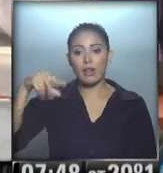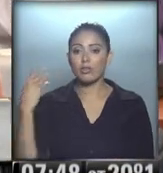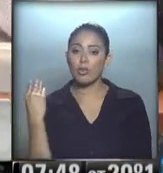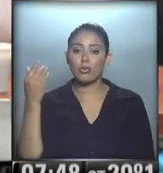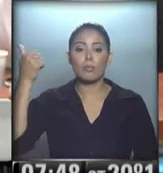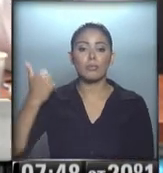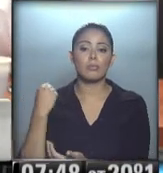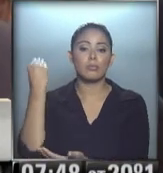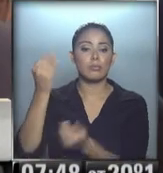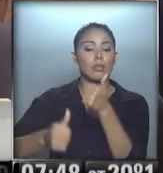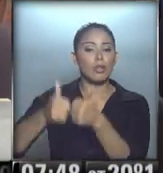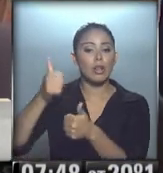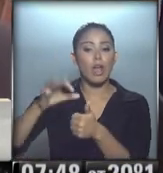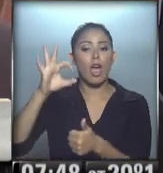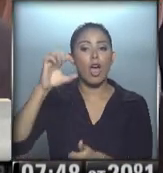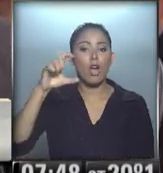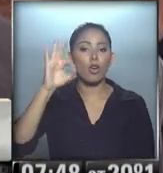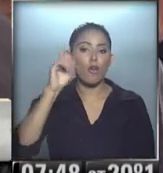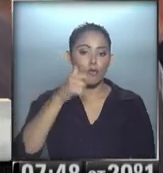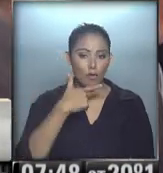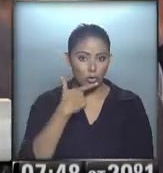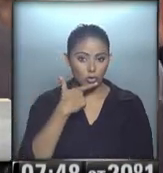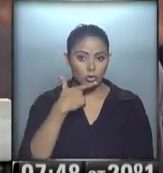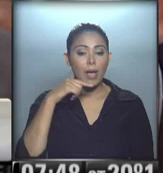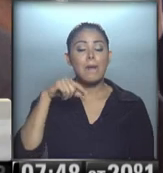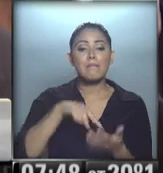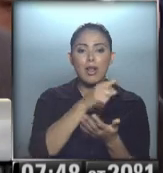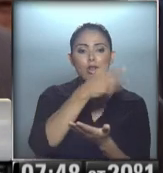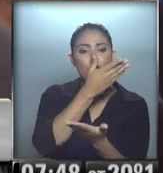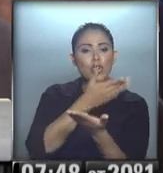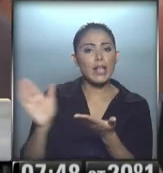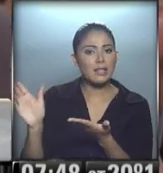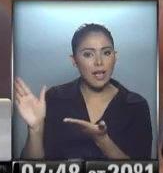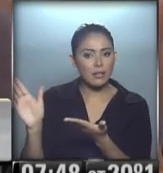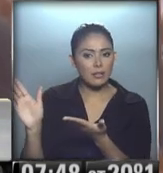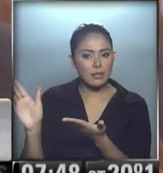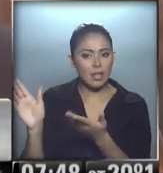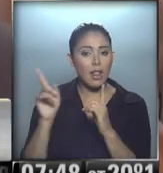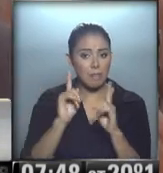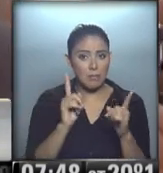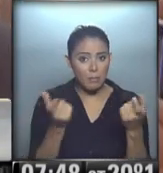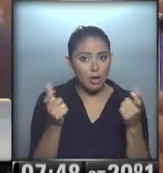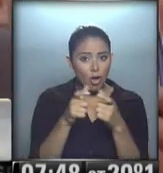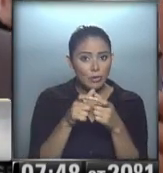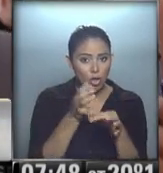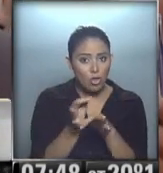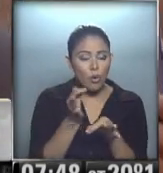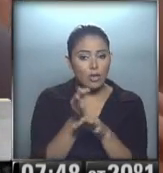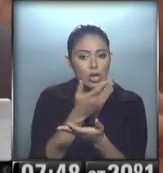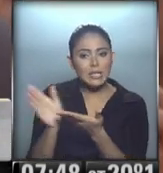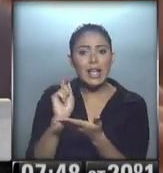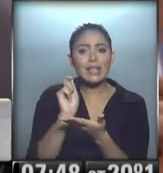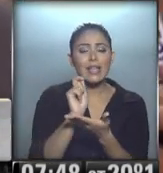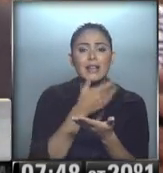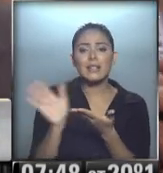a Julio Cobos. La designación de Julio Cobos fue rechazada en la propia Comisión de Educación por aquellos